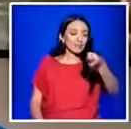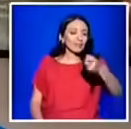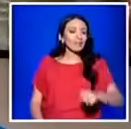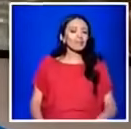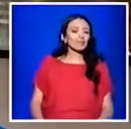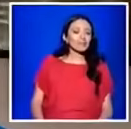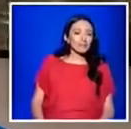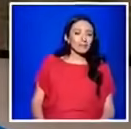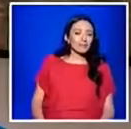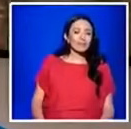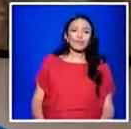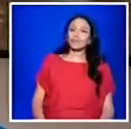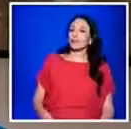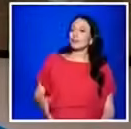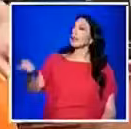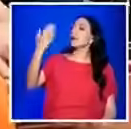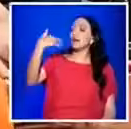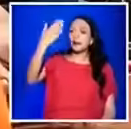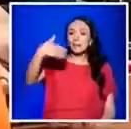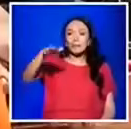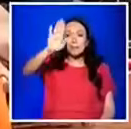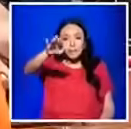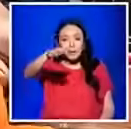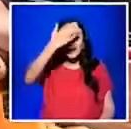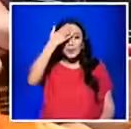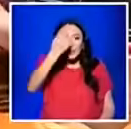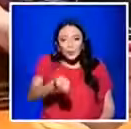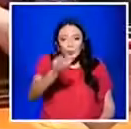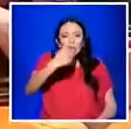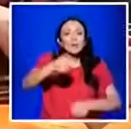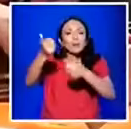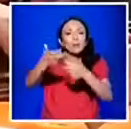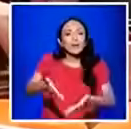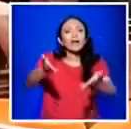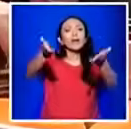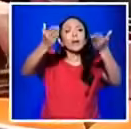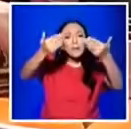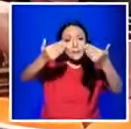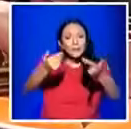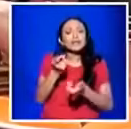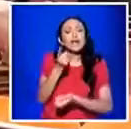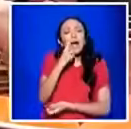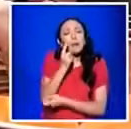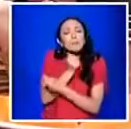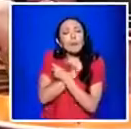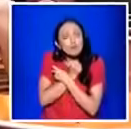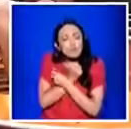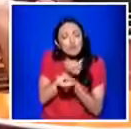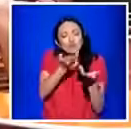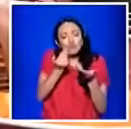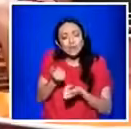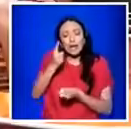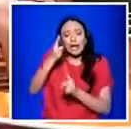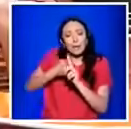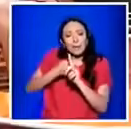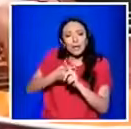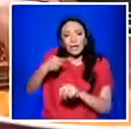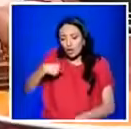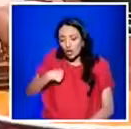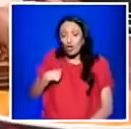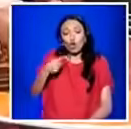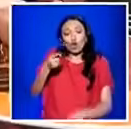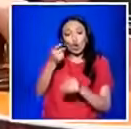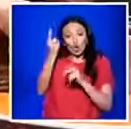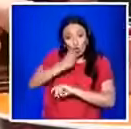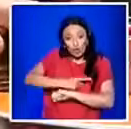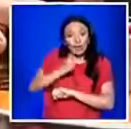saludito. Vengan, mis amores, buenos días, bienvenidos. Vengan, papacitos, al mercado Iñaquito. Les voy a preparar por el Día